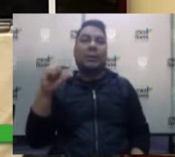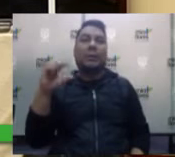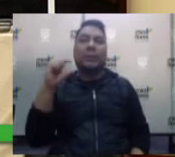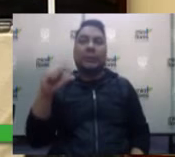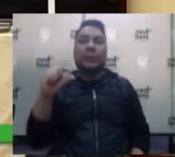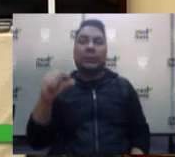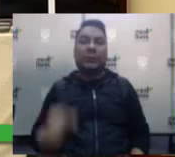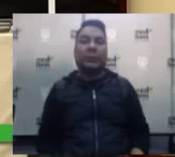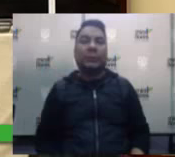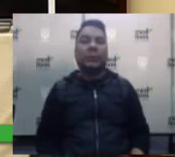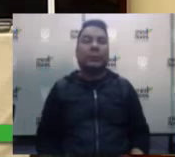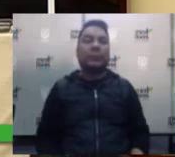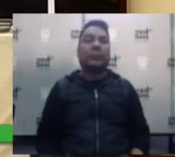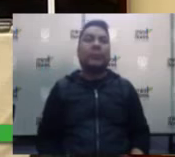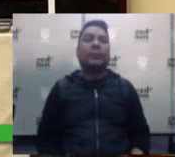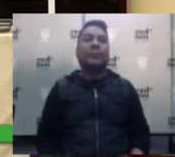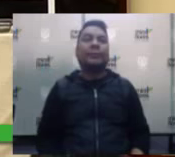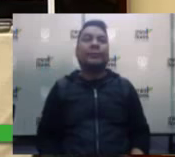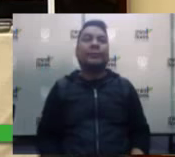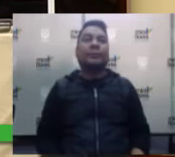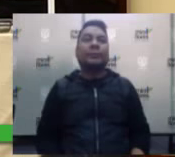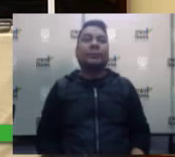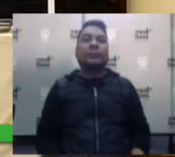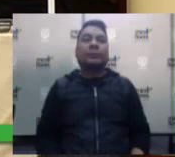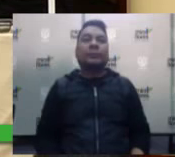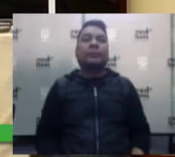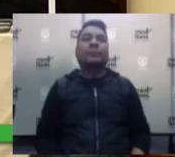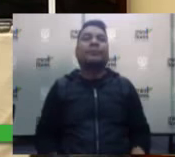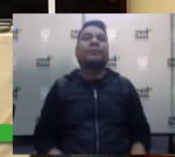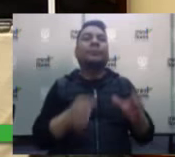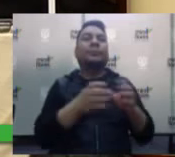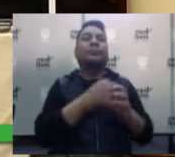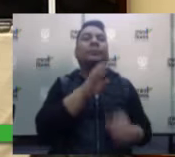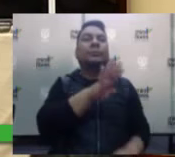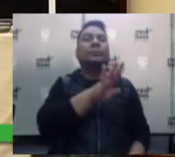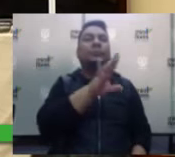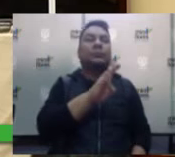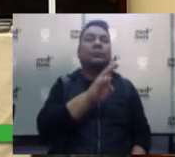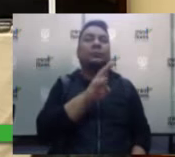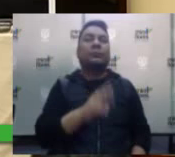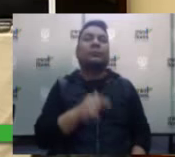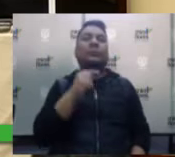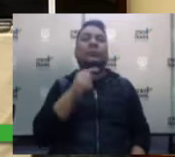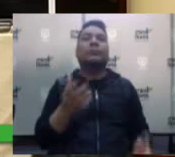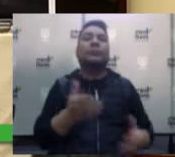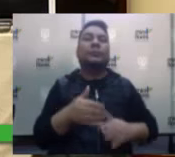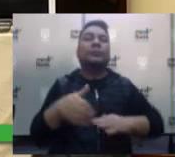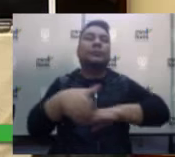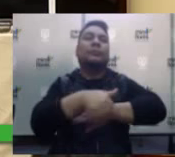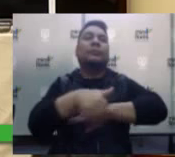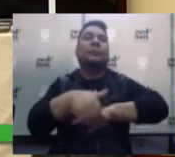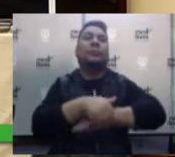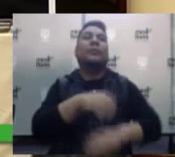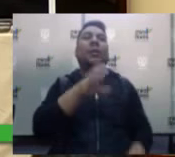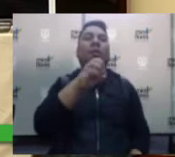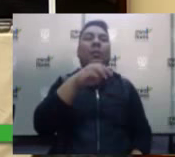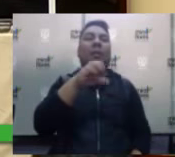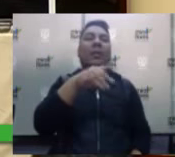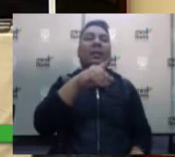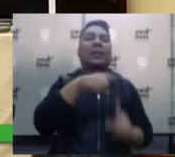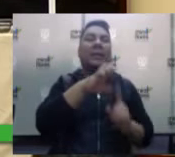G. Fuerza Popular. Ubicación 47, avenida Comandante Espinar, cuadra 8, frente al